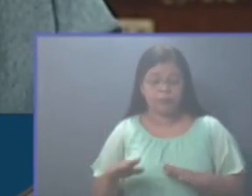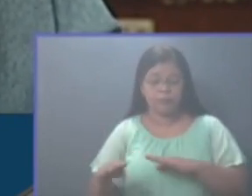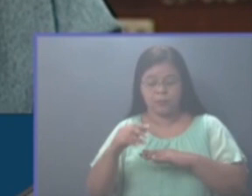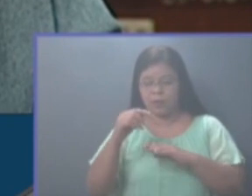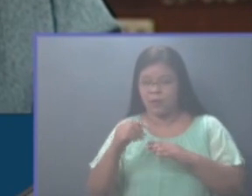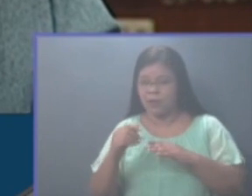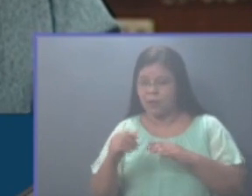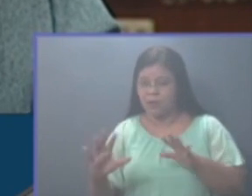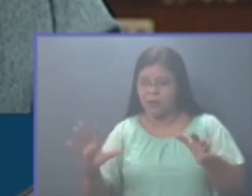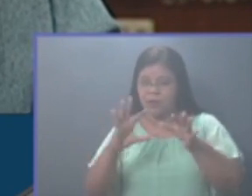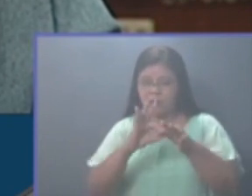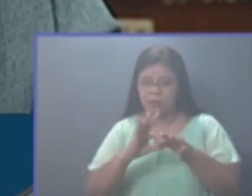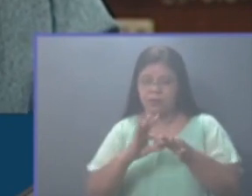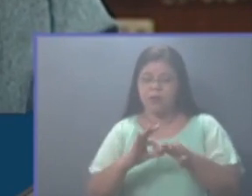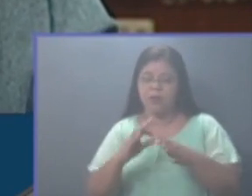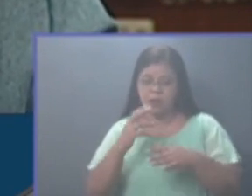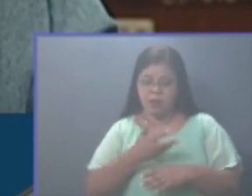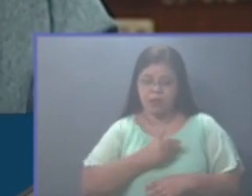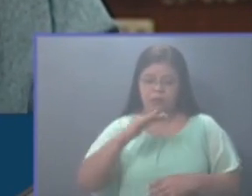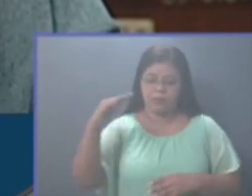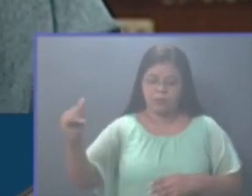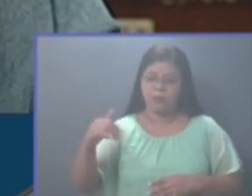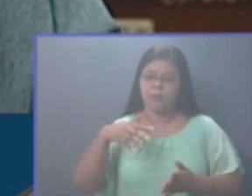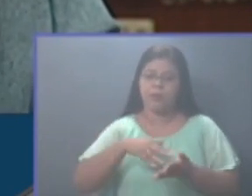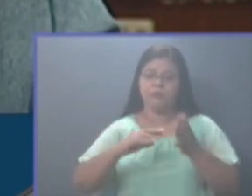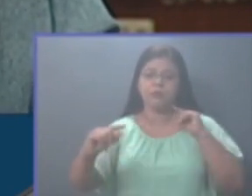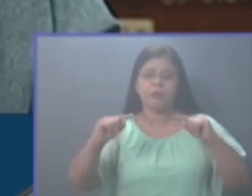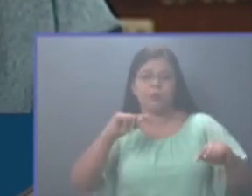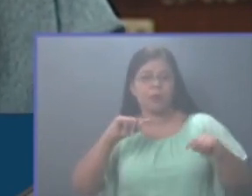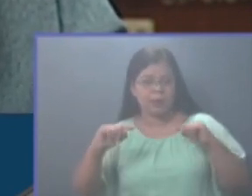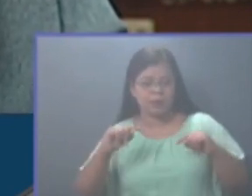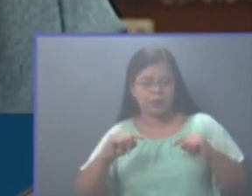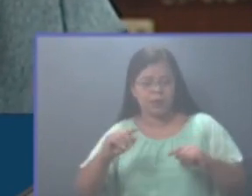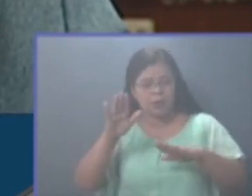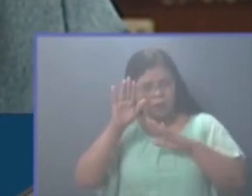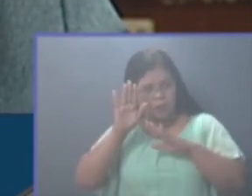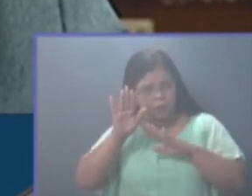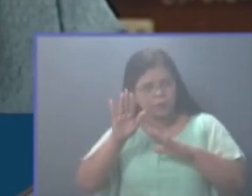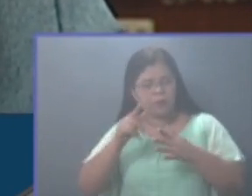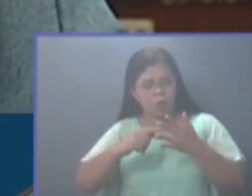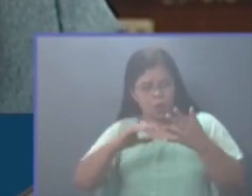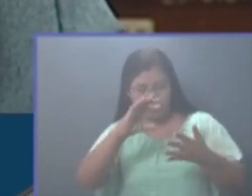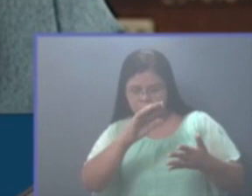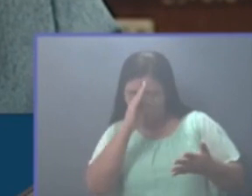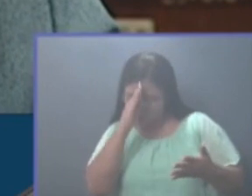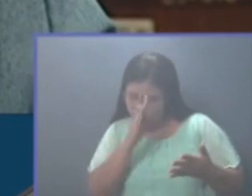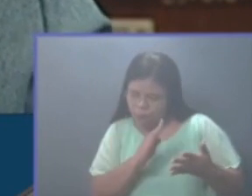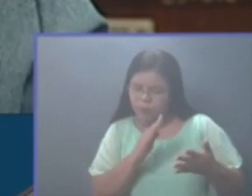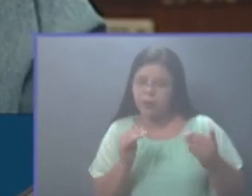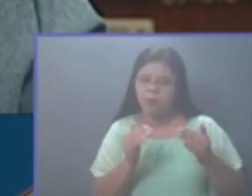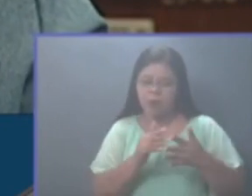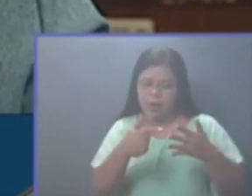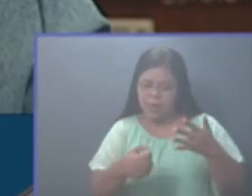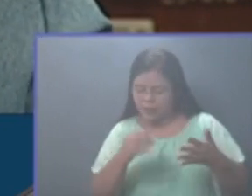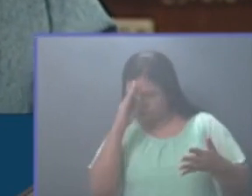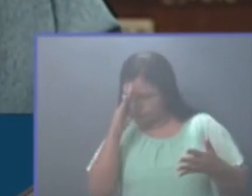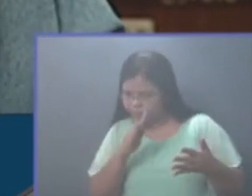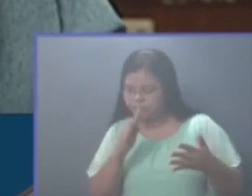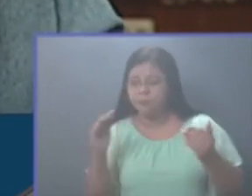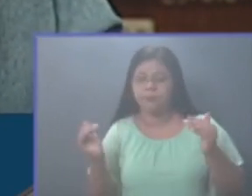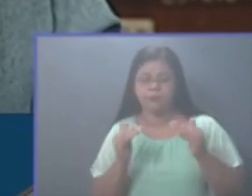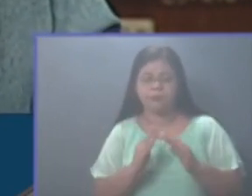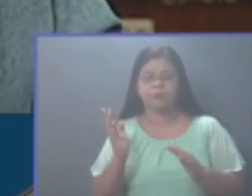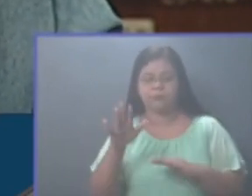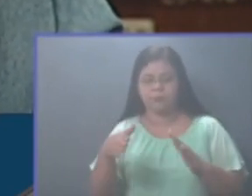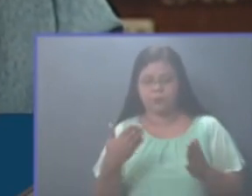la exigencia de que este país sea democrático, que respete su constitución, sus leyes y que también